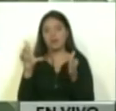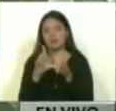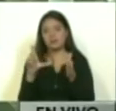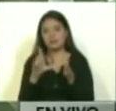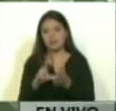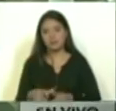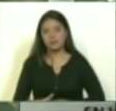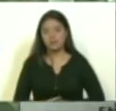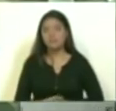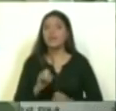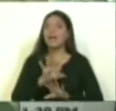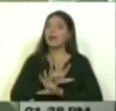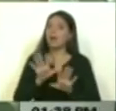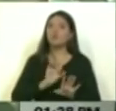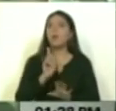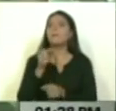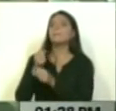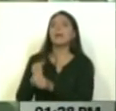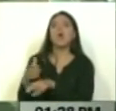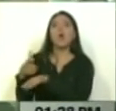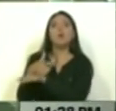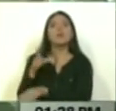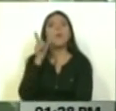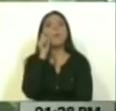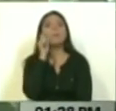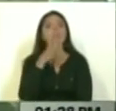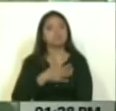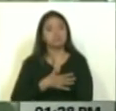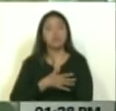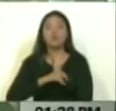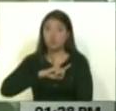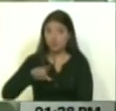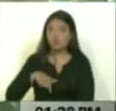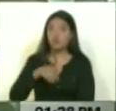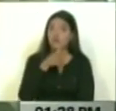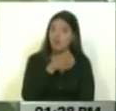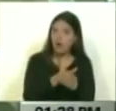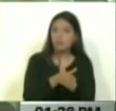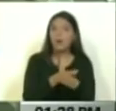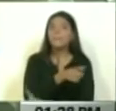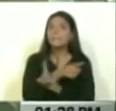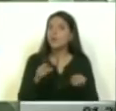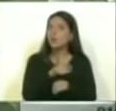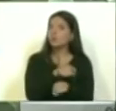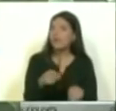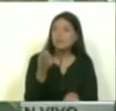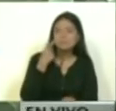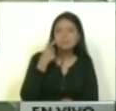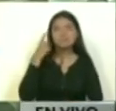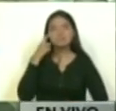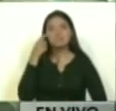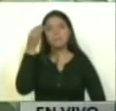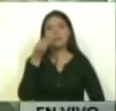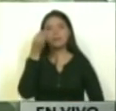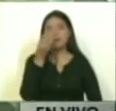sí, no esperen al papá a gobierno. Nosotros vamos a llegar. Pónganse ustedes a pensar, a